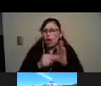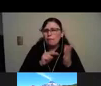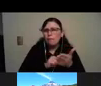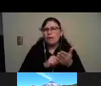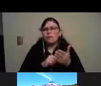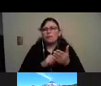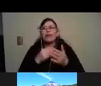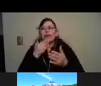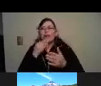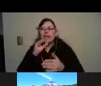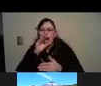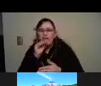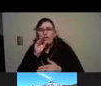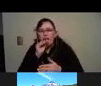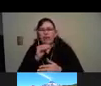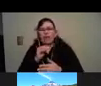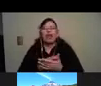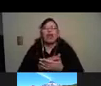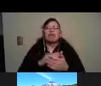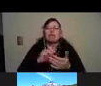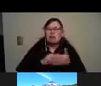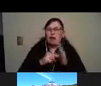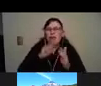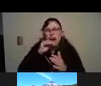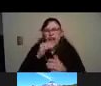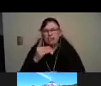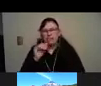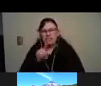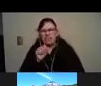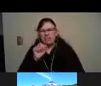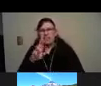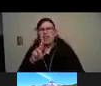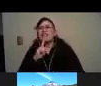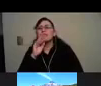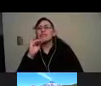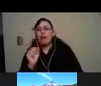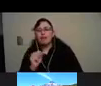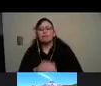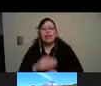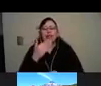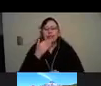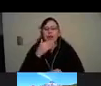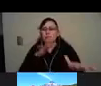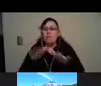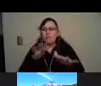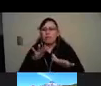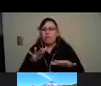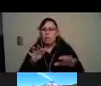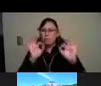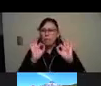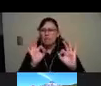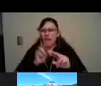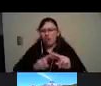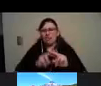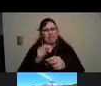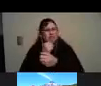movimientos en el lenguaje, como disartria, ¿ya? Dificultades para hacer movimientos propositivos súper precisos, ¿ya? Se